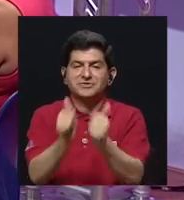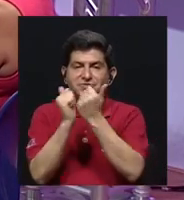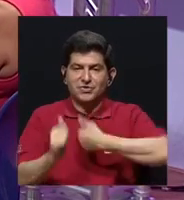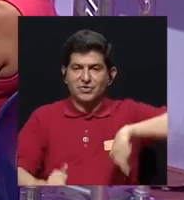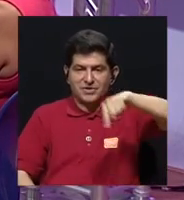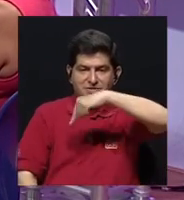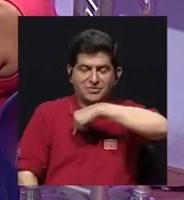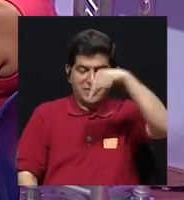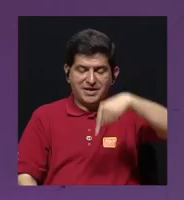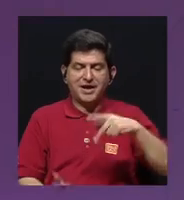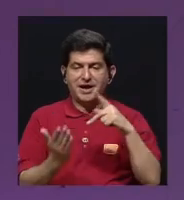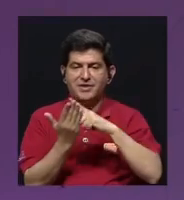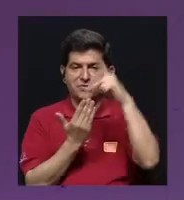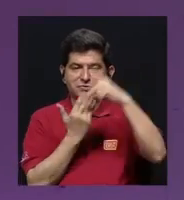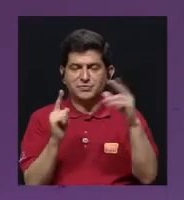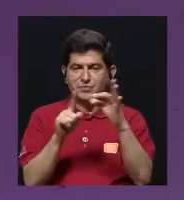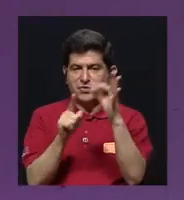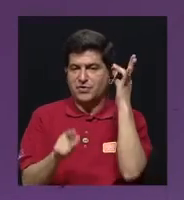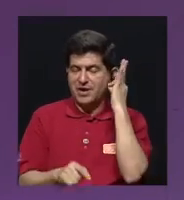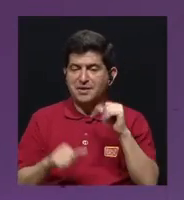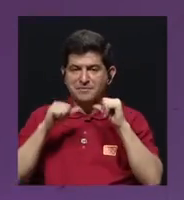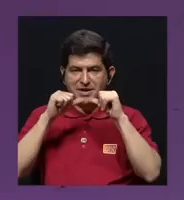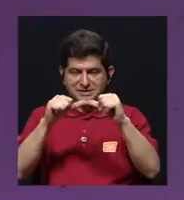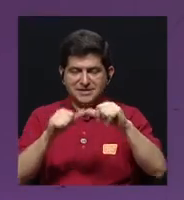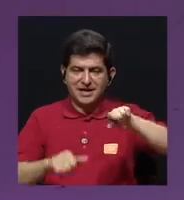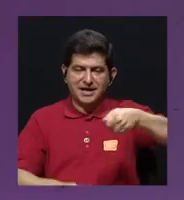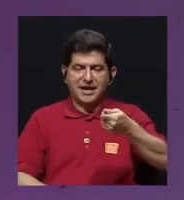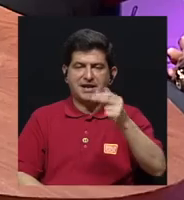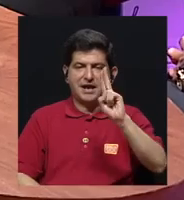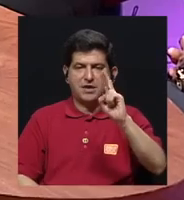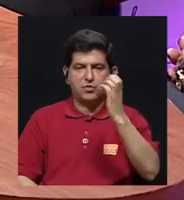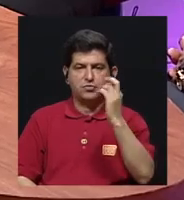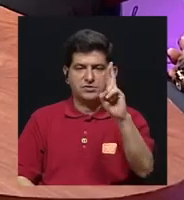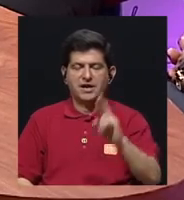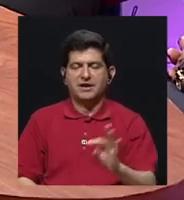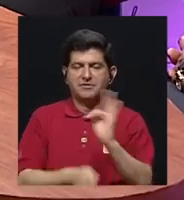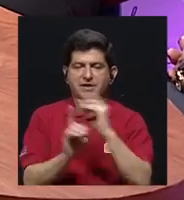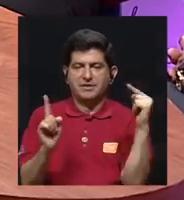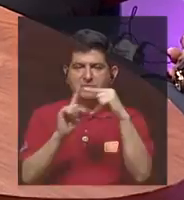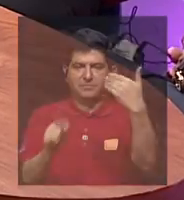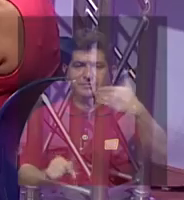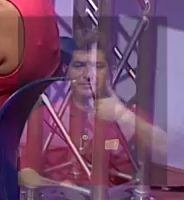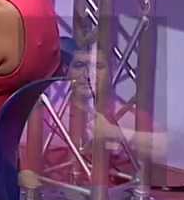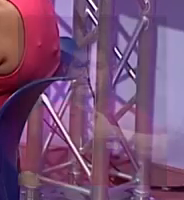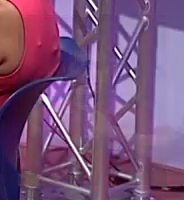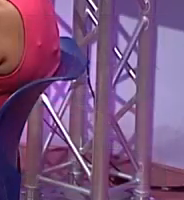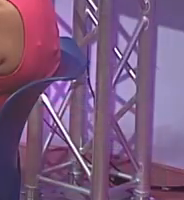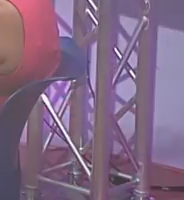acompañan en Palabra de Mujer, y le invitamos a quedarse con Canal UCR TV Consentido.